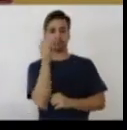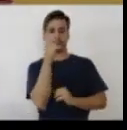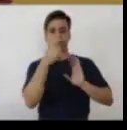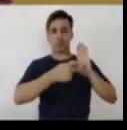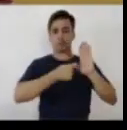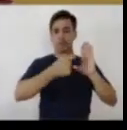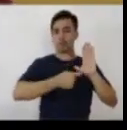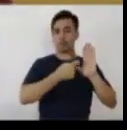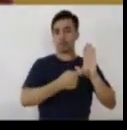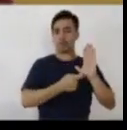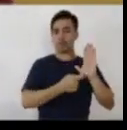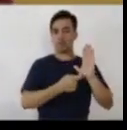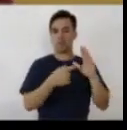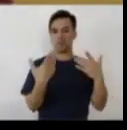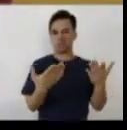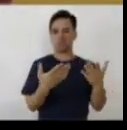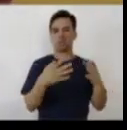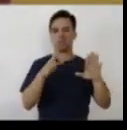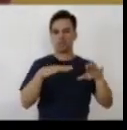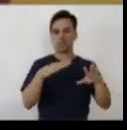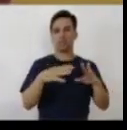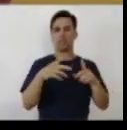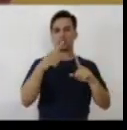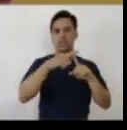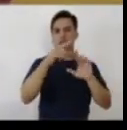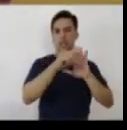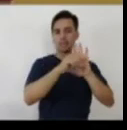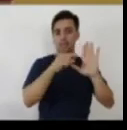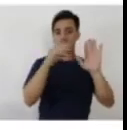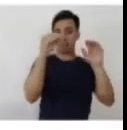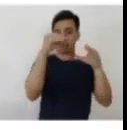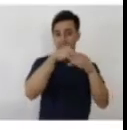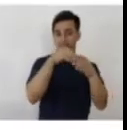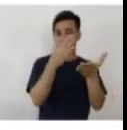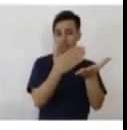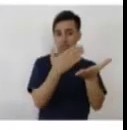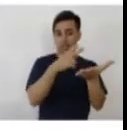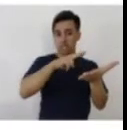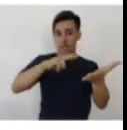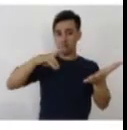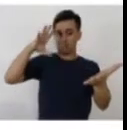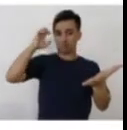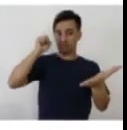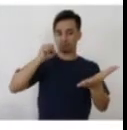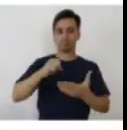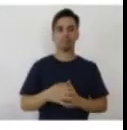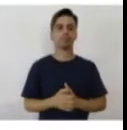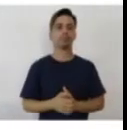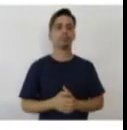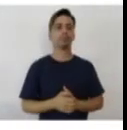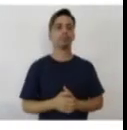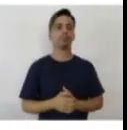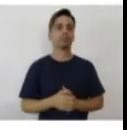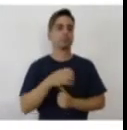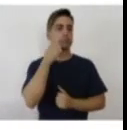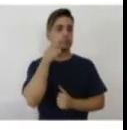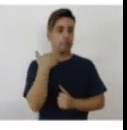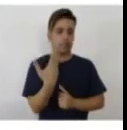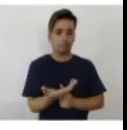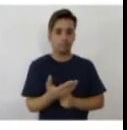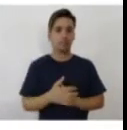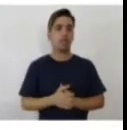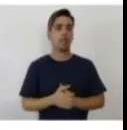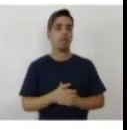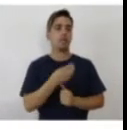un video relativo al tema del libro. Deben además presentar